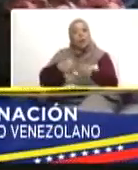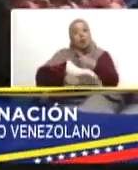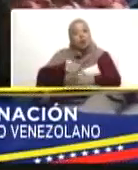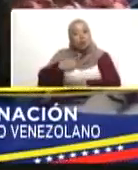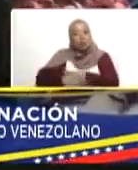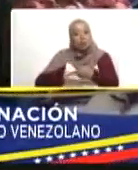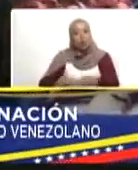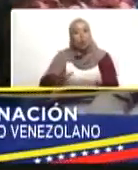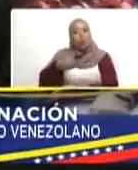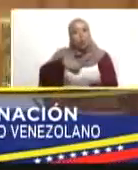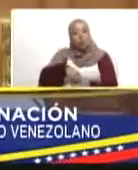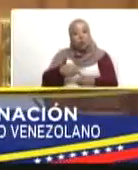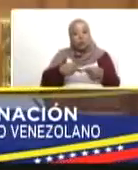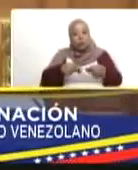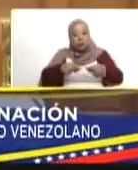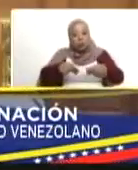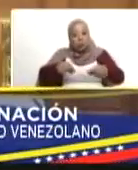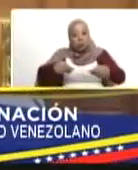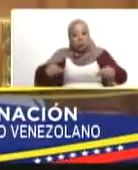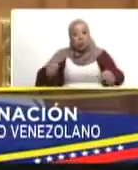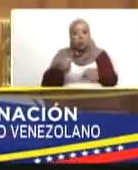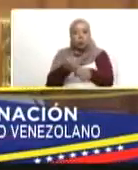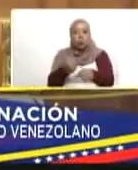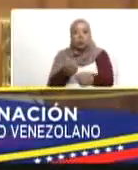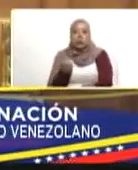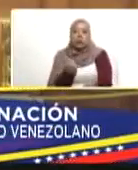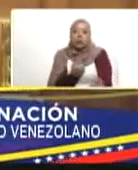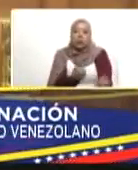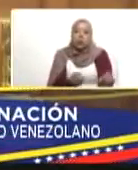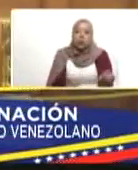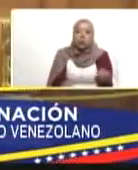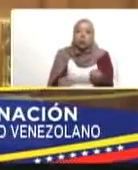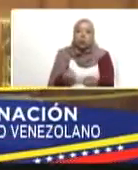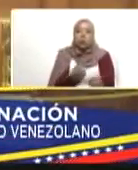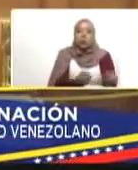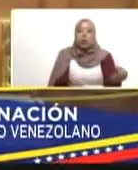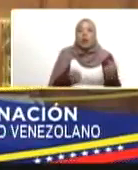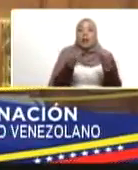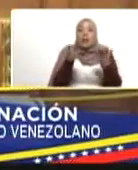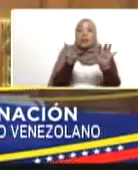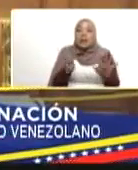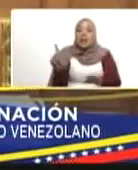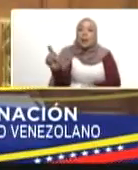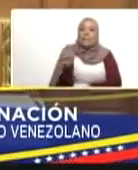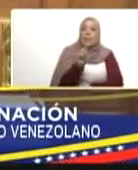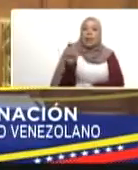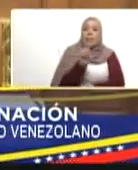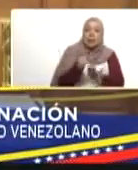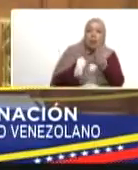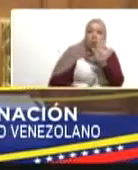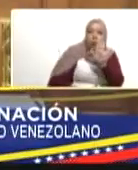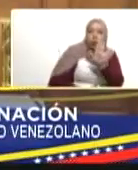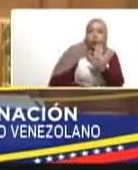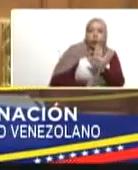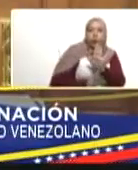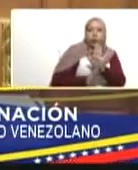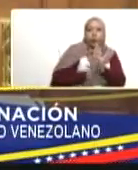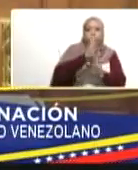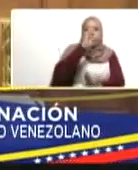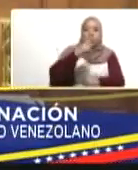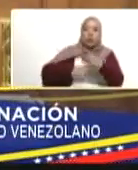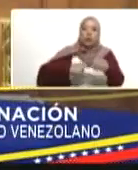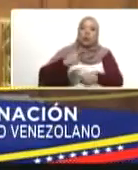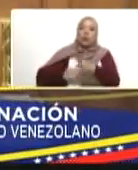agrícola ha crecido siete semestres consecutivos el producto